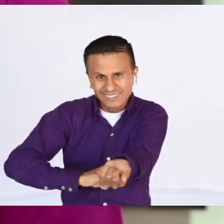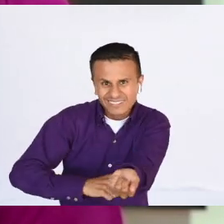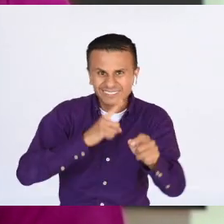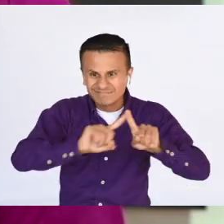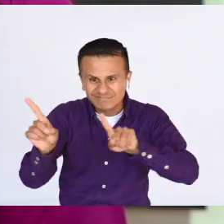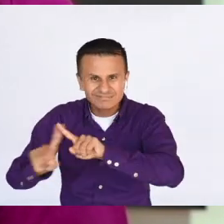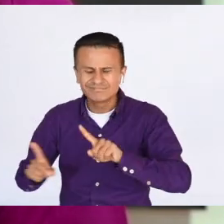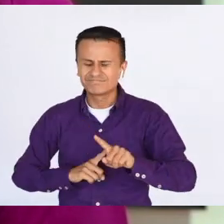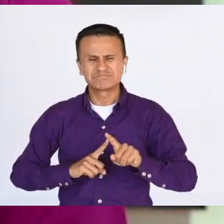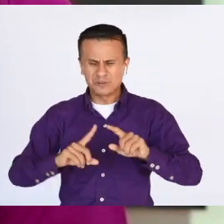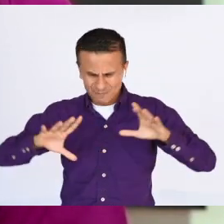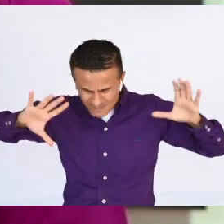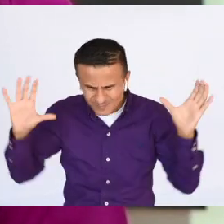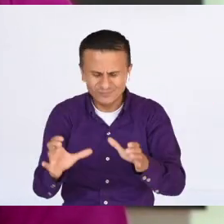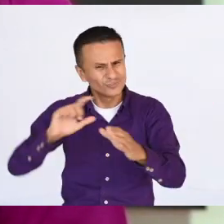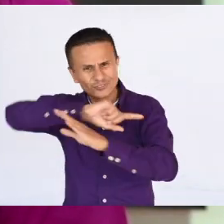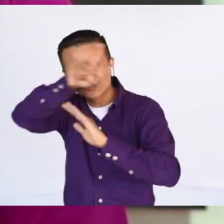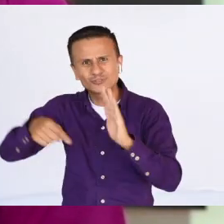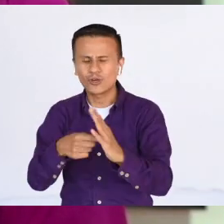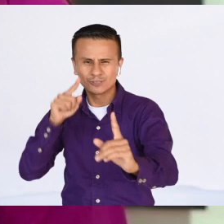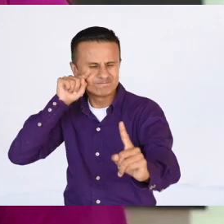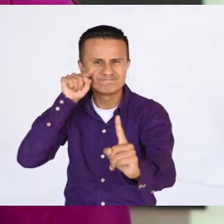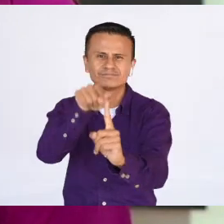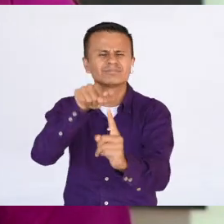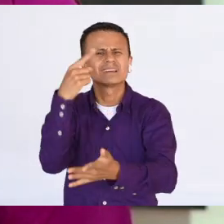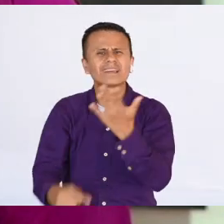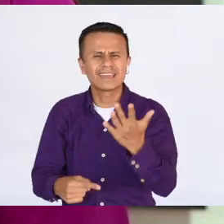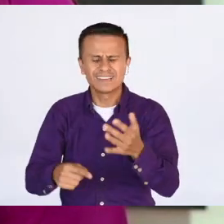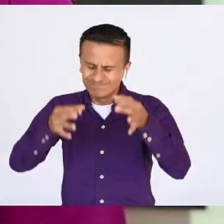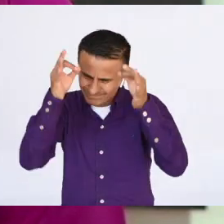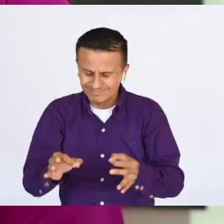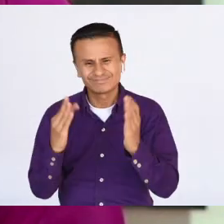debe albergar todas las discusiones plurales con un solo fin,